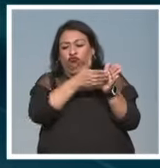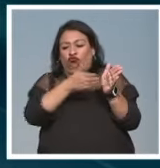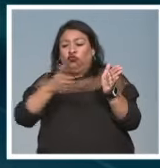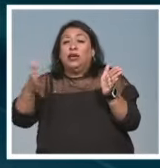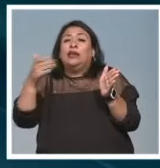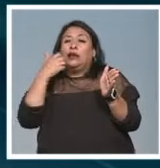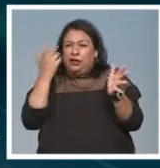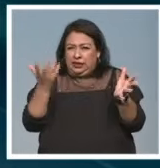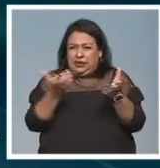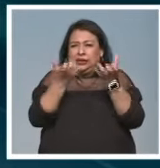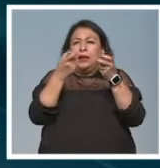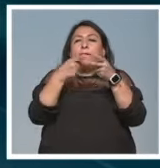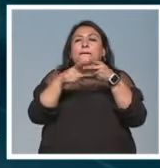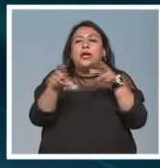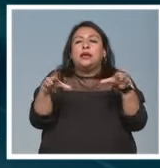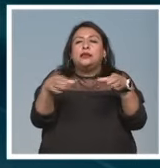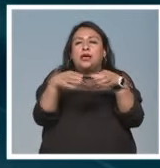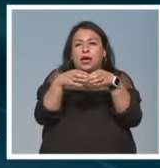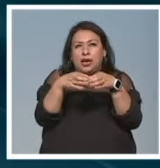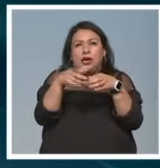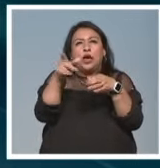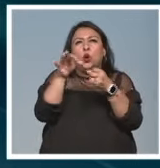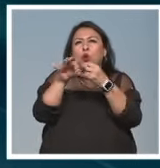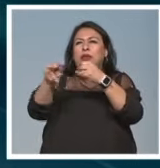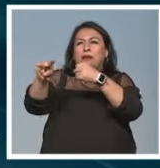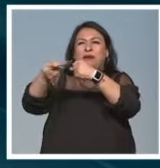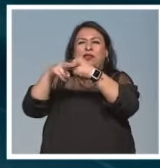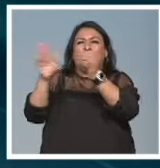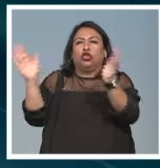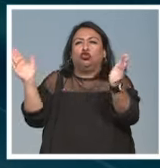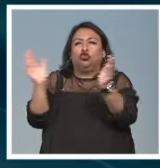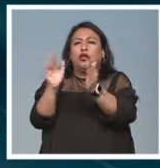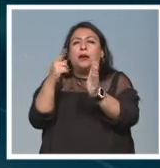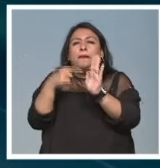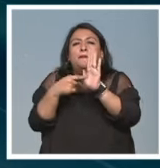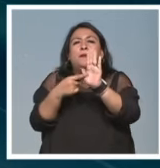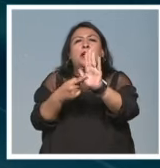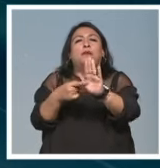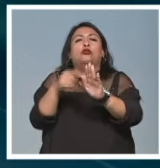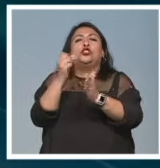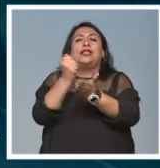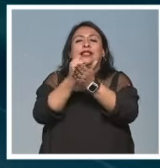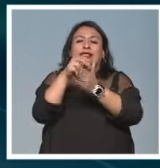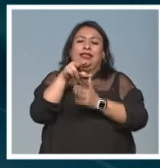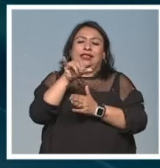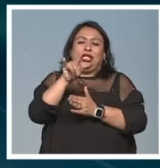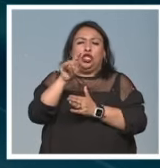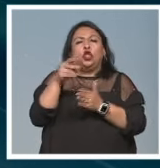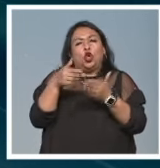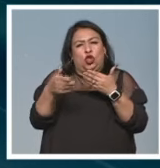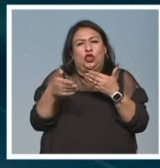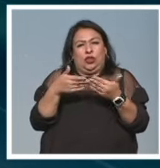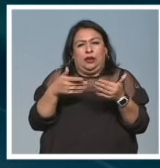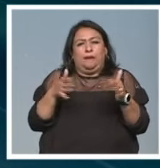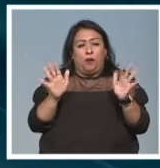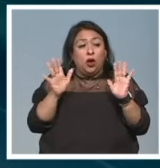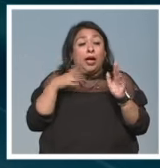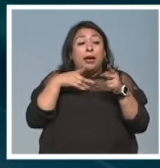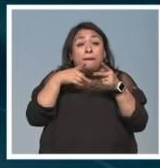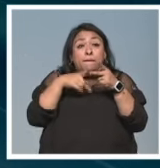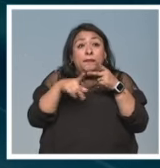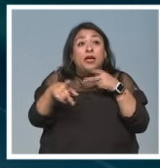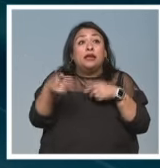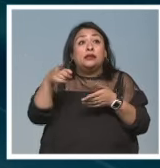el inicio del género. Claro, la última vitrina pequeña es una muestra de Editorial Nitro, una editorial contemporánea que empieza a